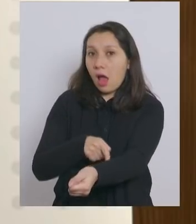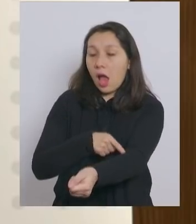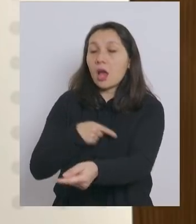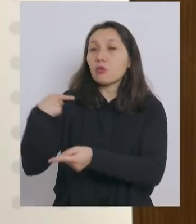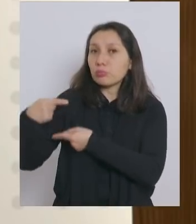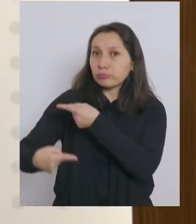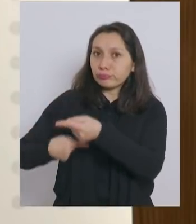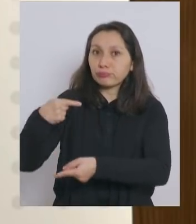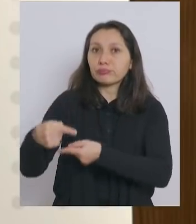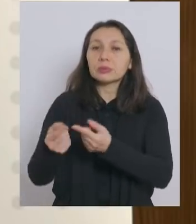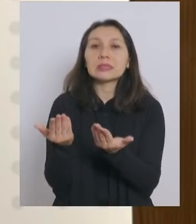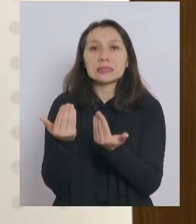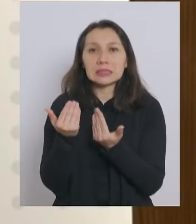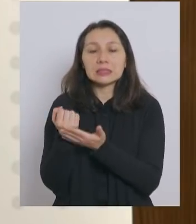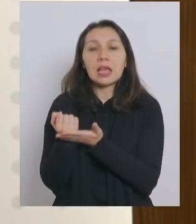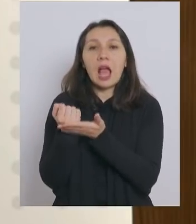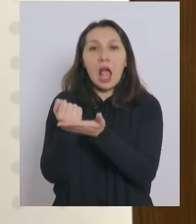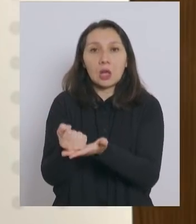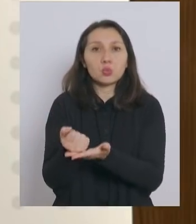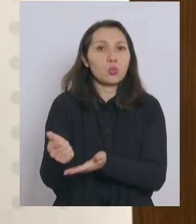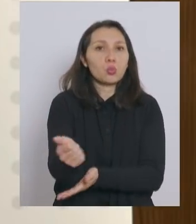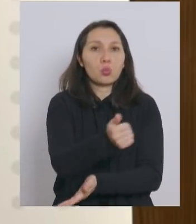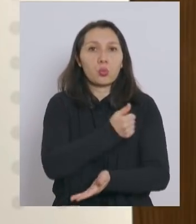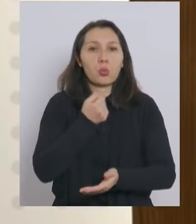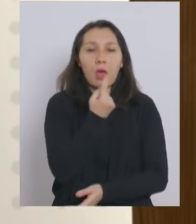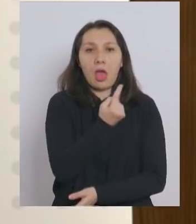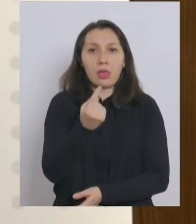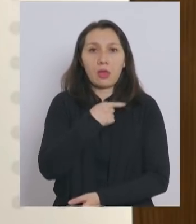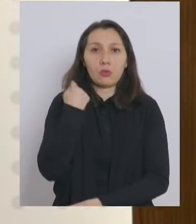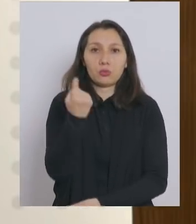un proceso que requiere la colaboración también de todos y